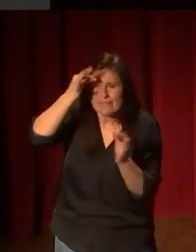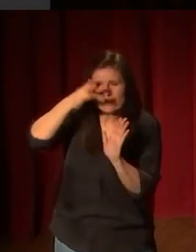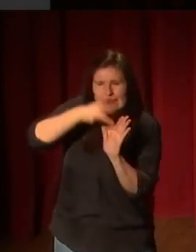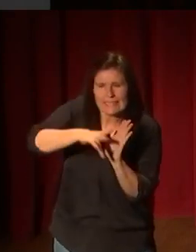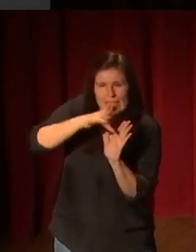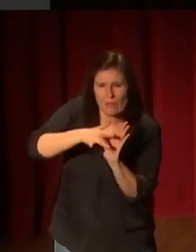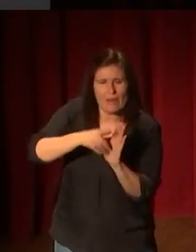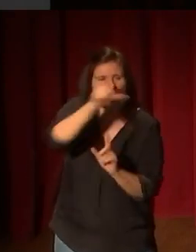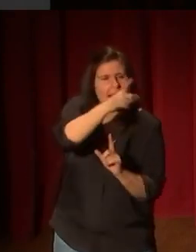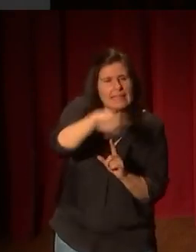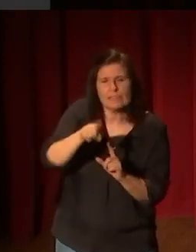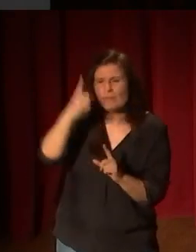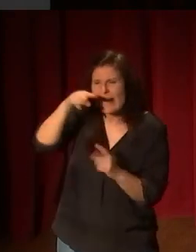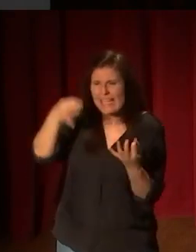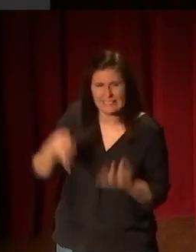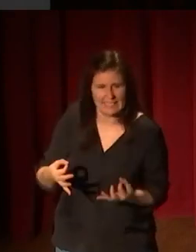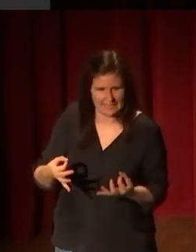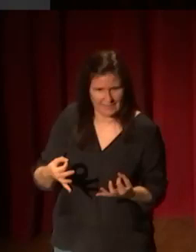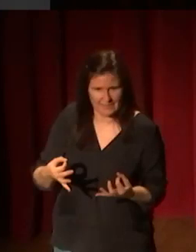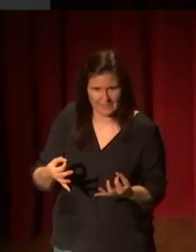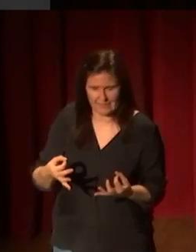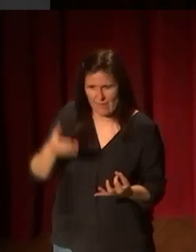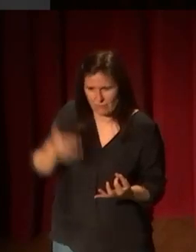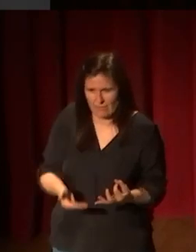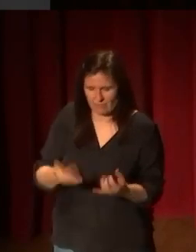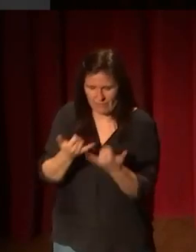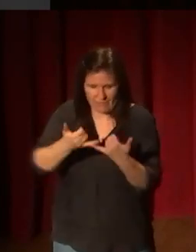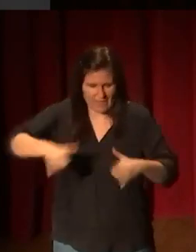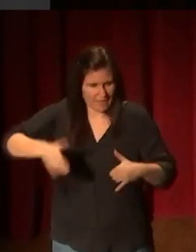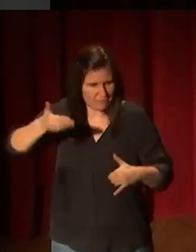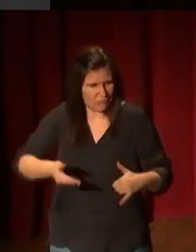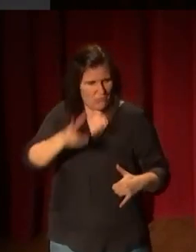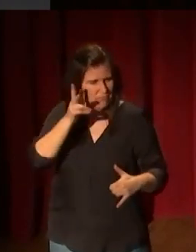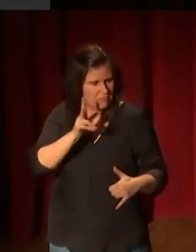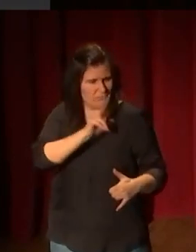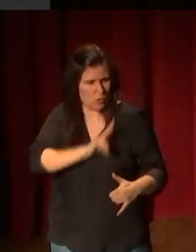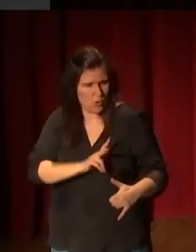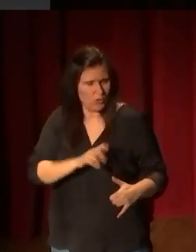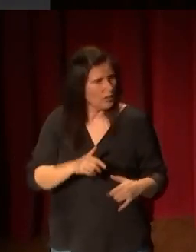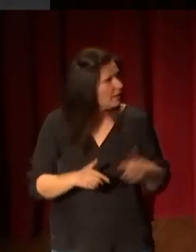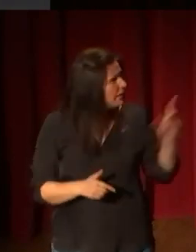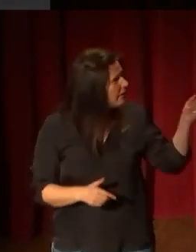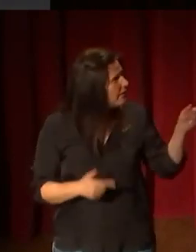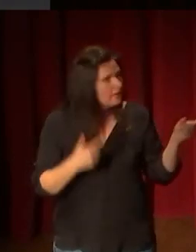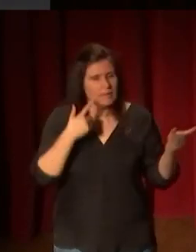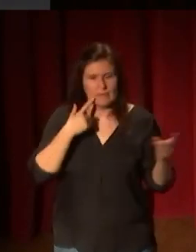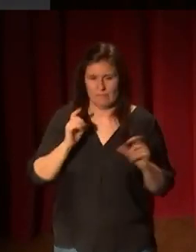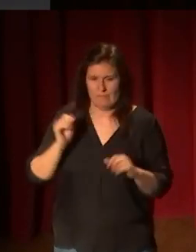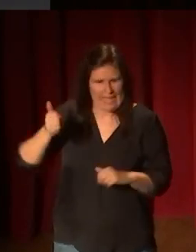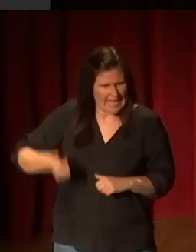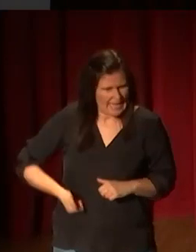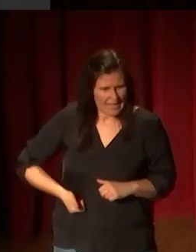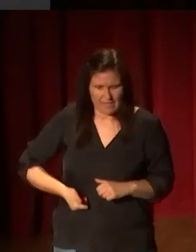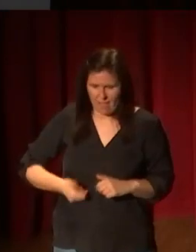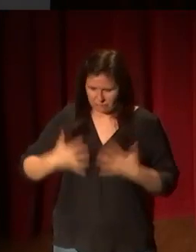precisa de la enorme vistosidad y fastuosidad de estas fiestas tenemos aquí la riqueza de estos